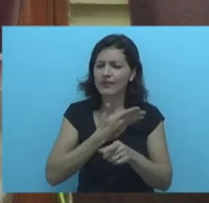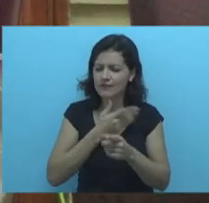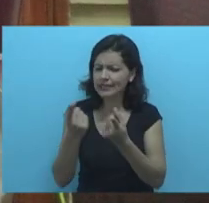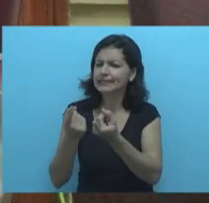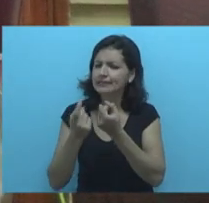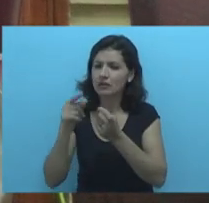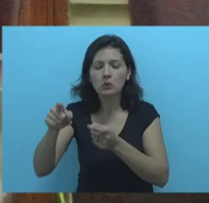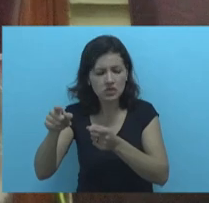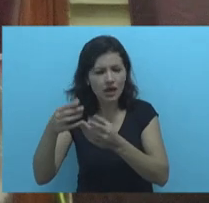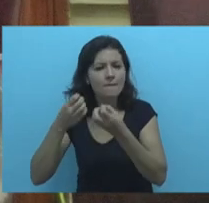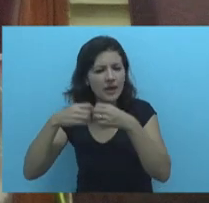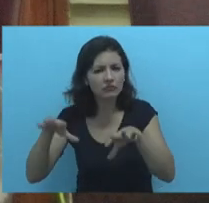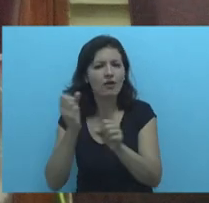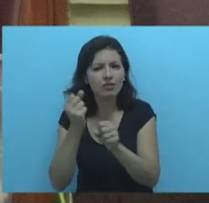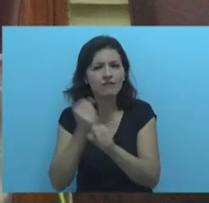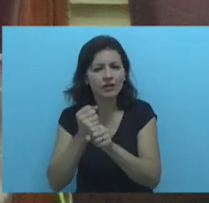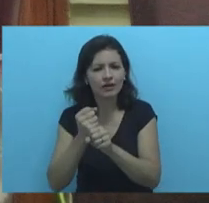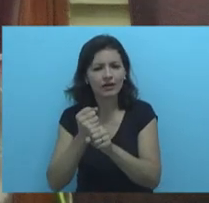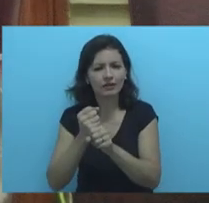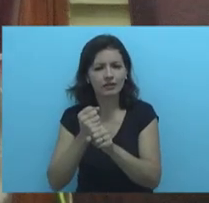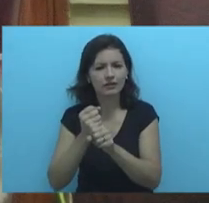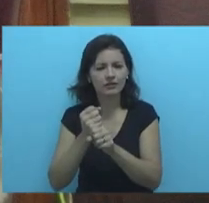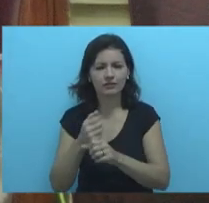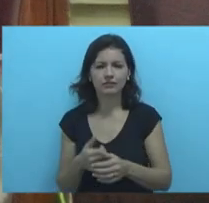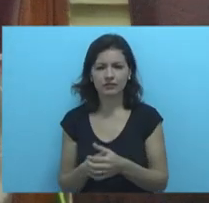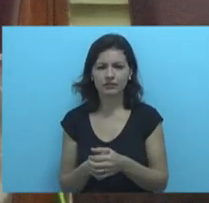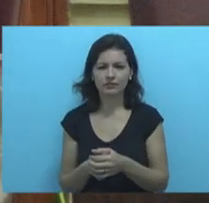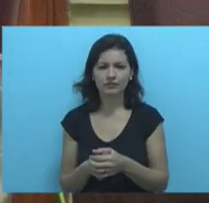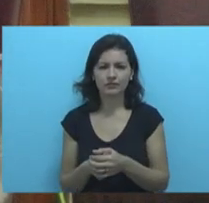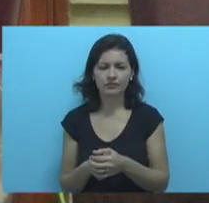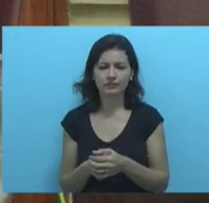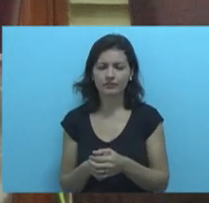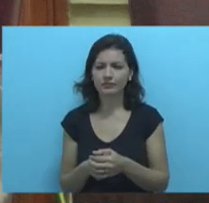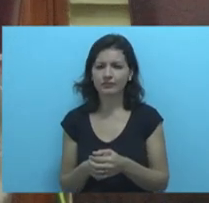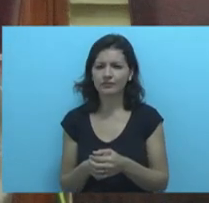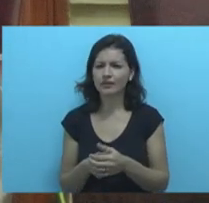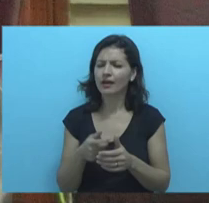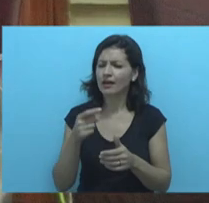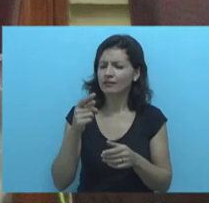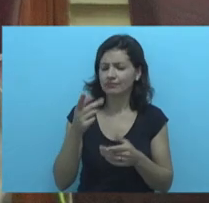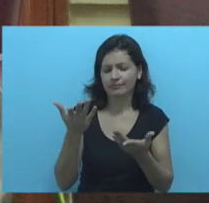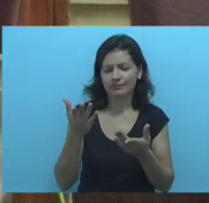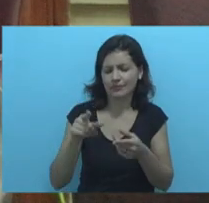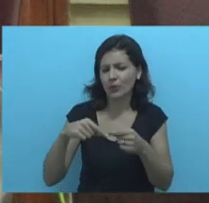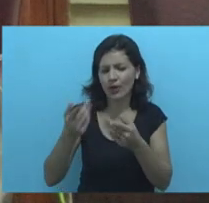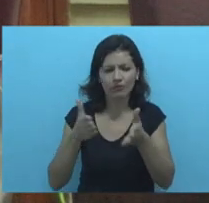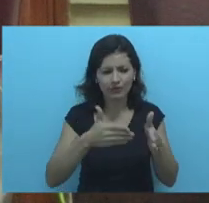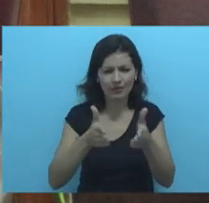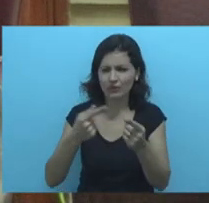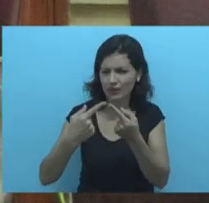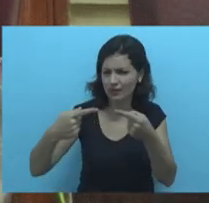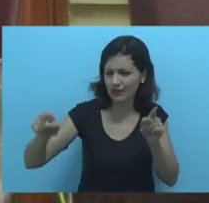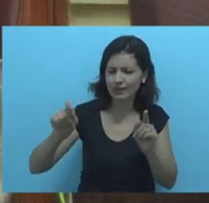Y avanzó, y de verdad que transitamos por caminos muy distintos, pero era un hombre que escuchaba.